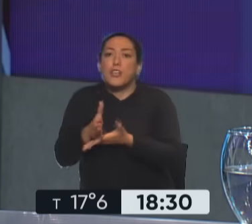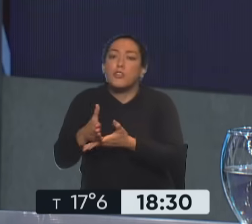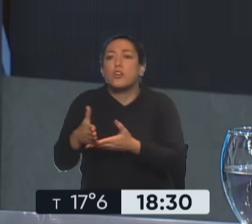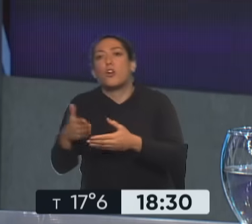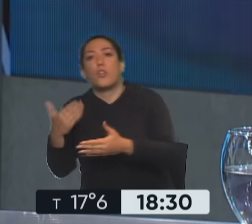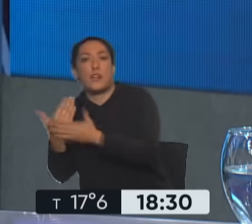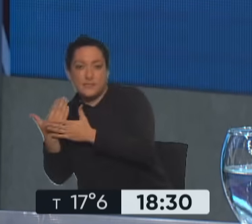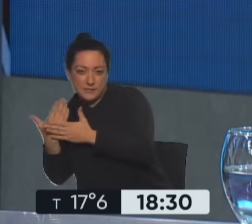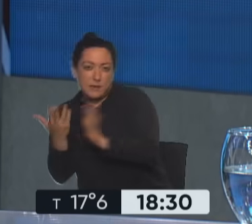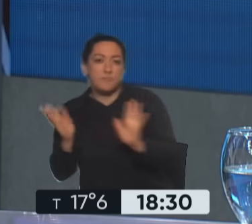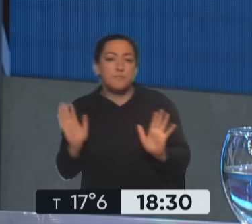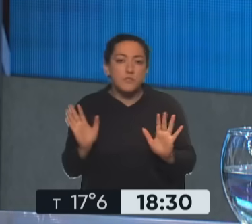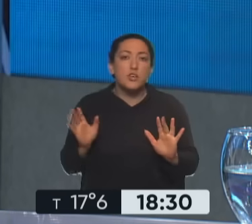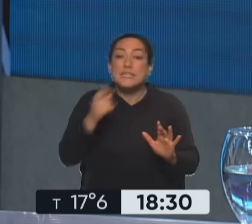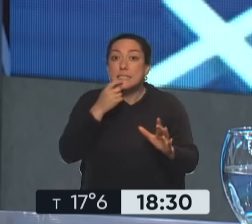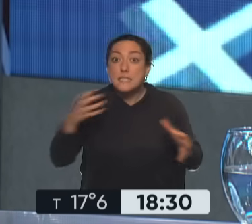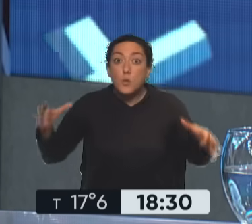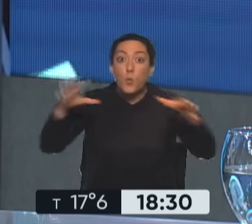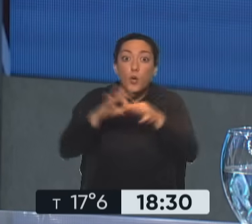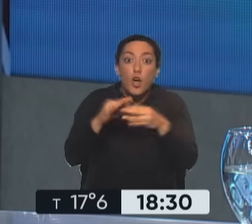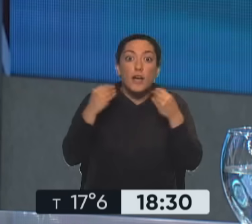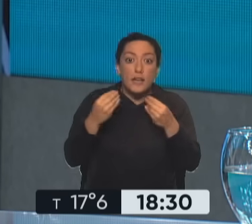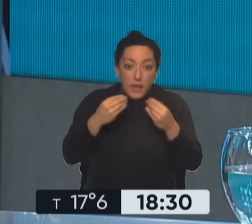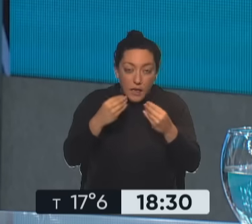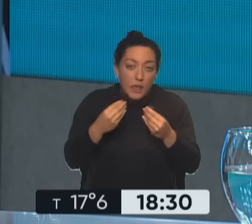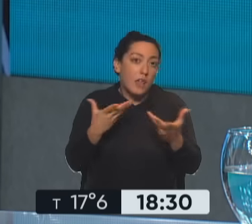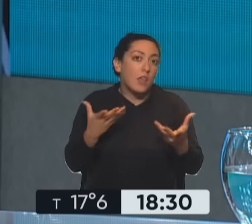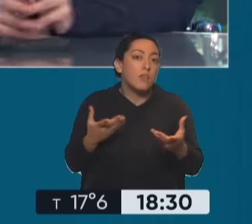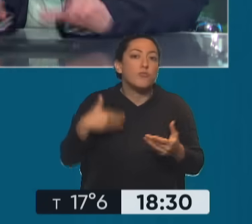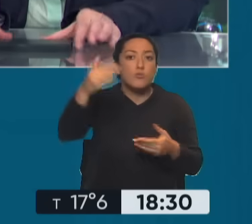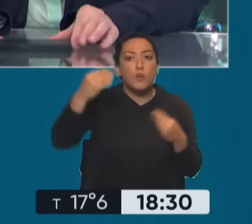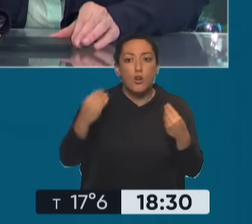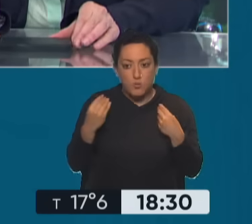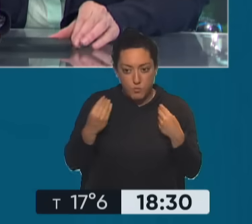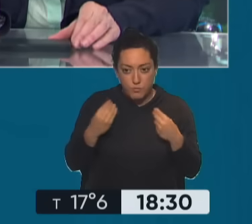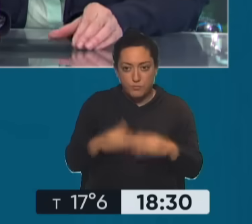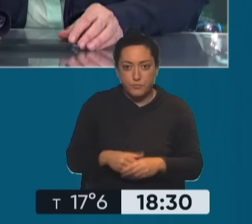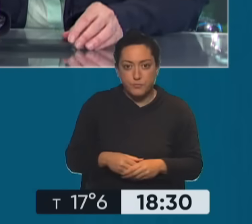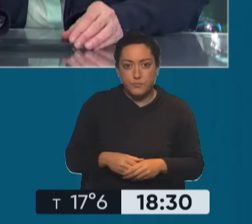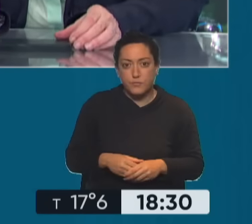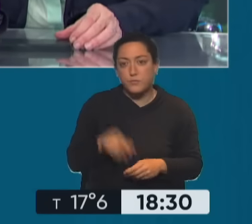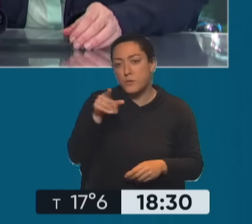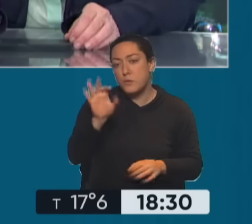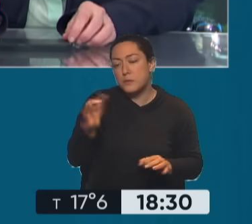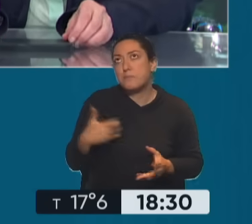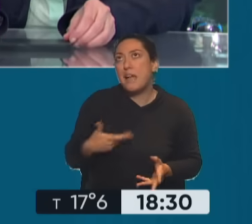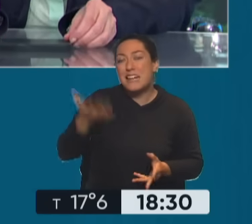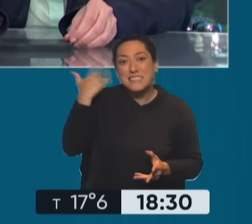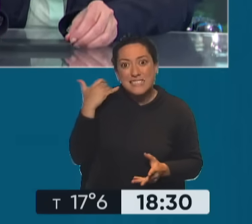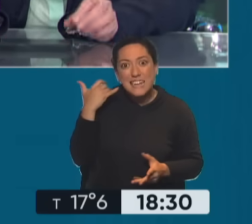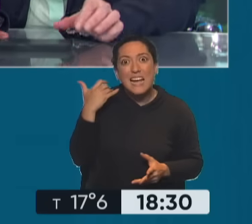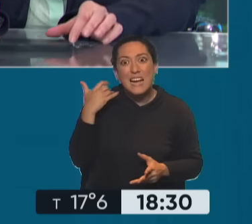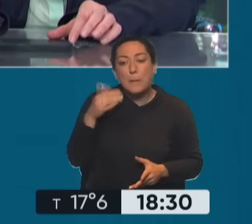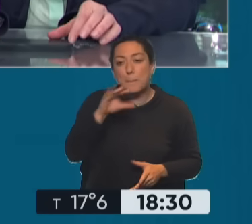ser el nuevo mapa político en la Argentina? ¿Qué es lo que lo va a definir? Bueno, mira, vos sabés que cuando ayer